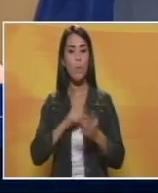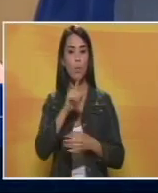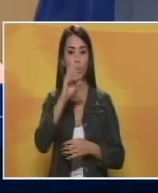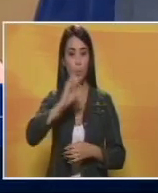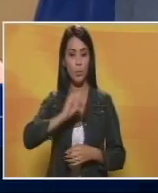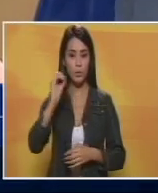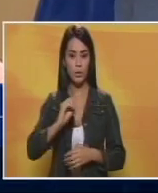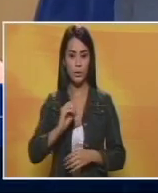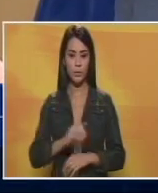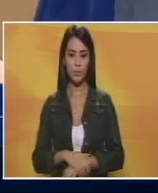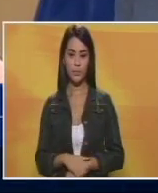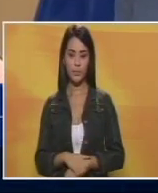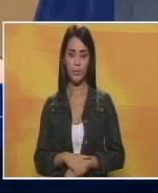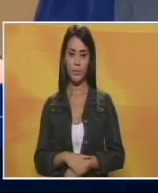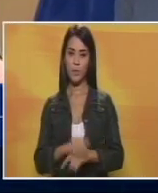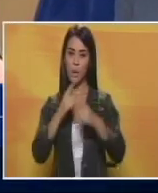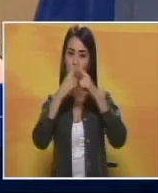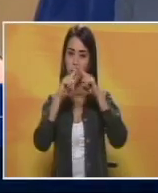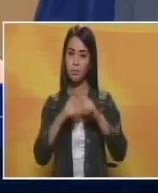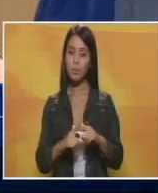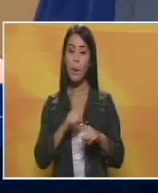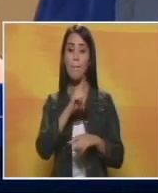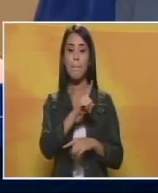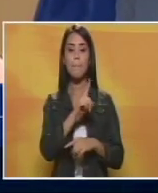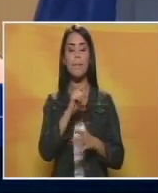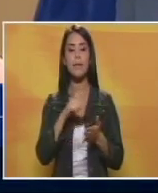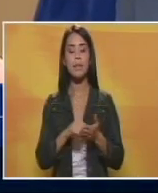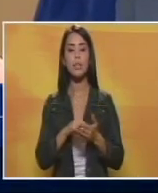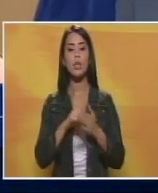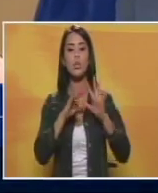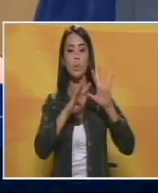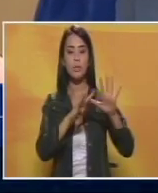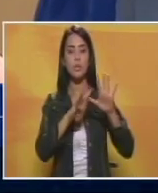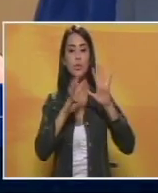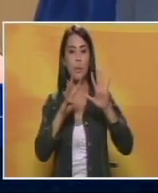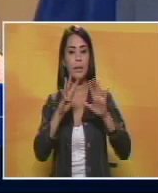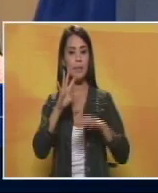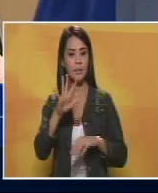110,1%. Nos está dando un acumulado de